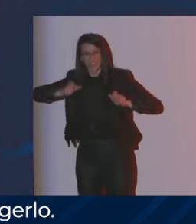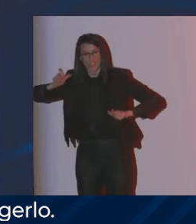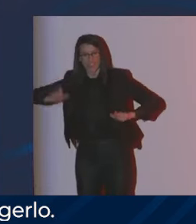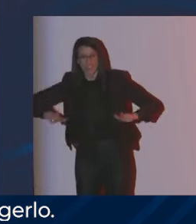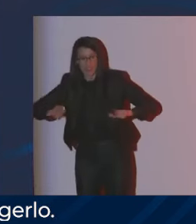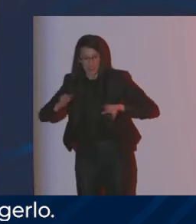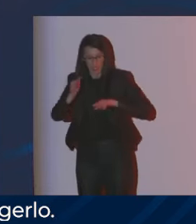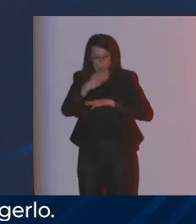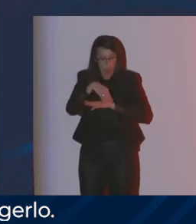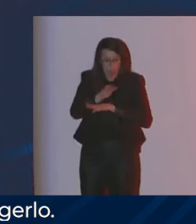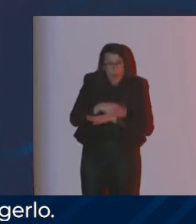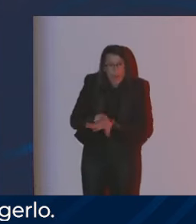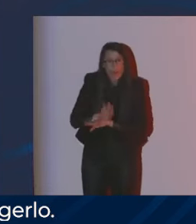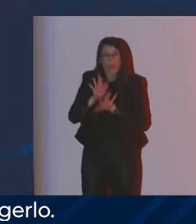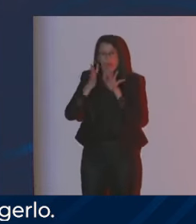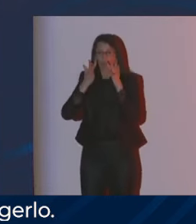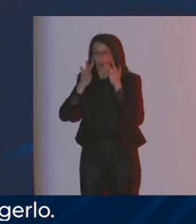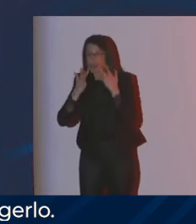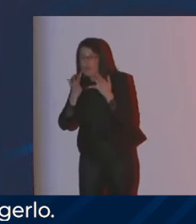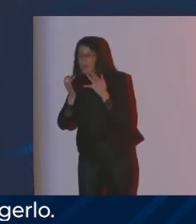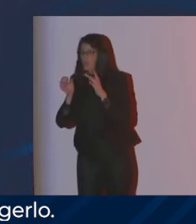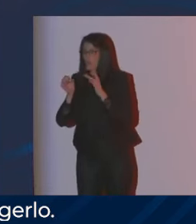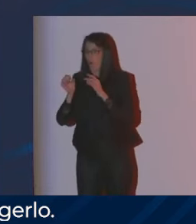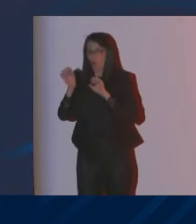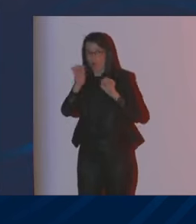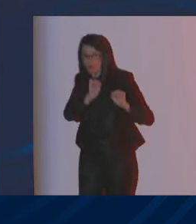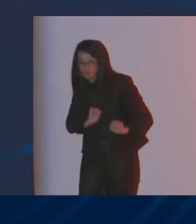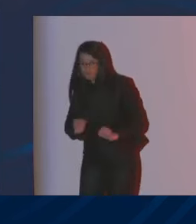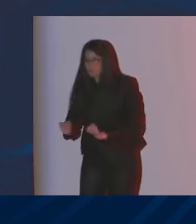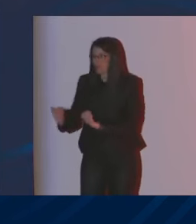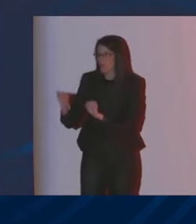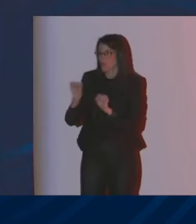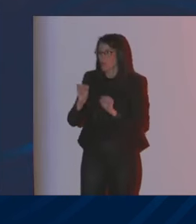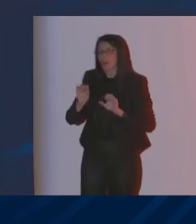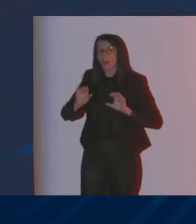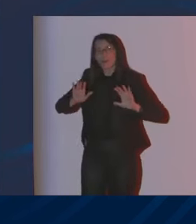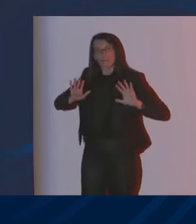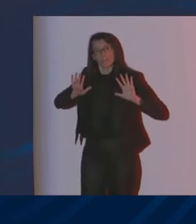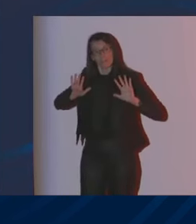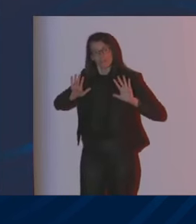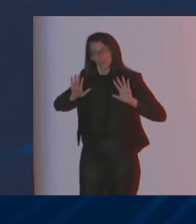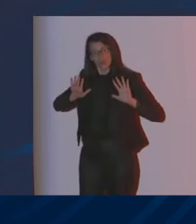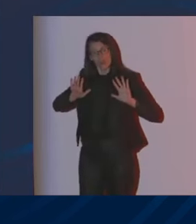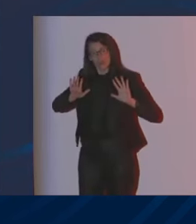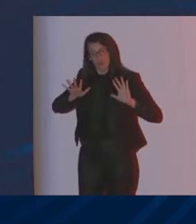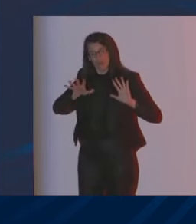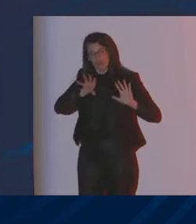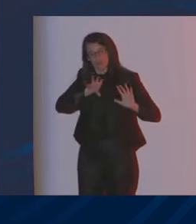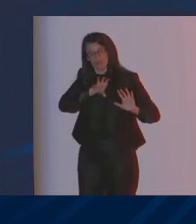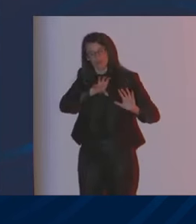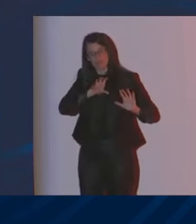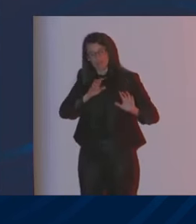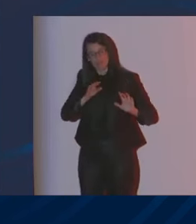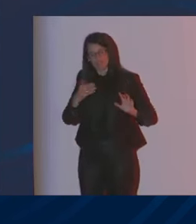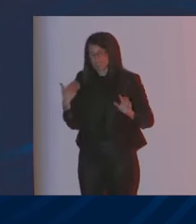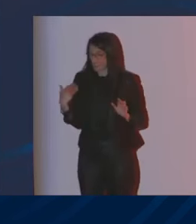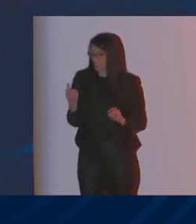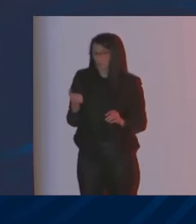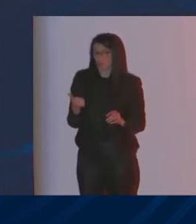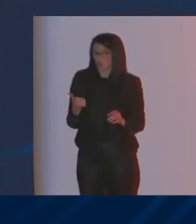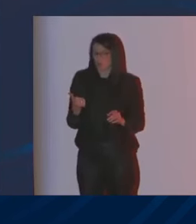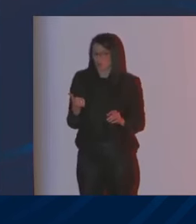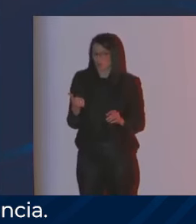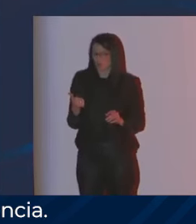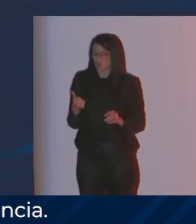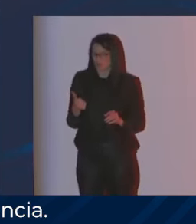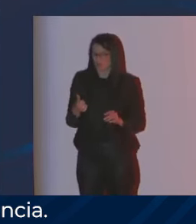cuidarlo, limpiarlo, protegerlo. Pero aún con esa majestuosidad, últimamente está